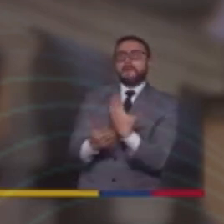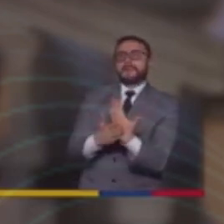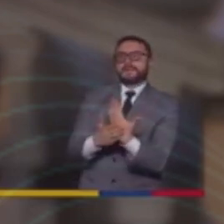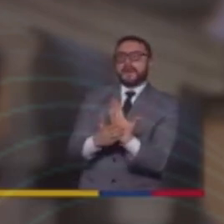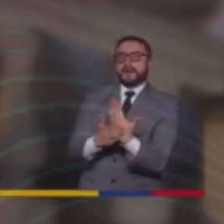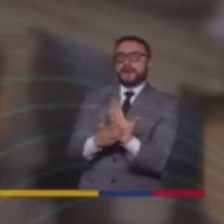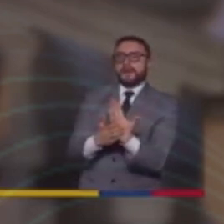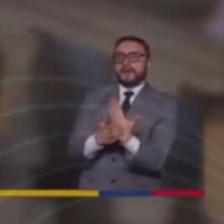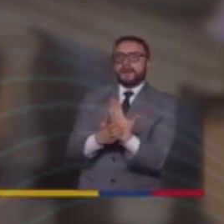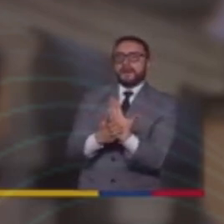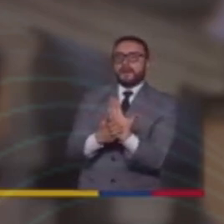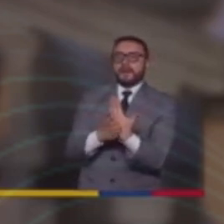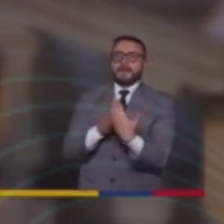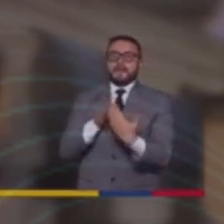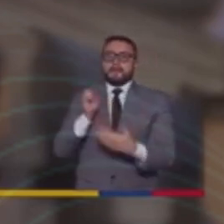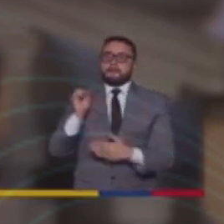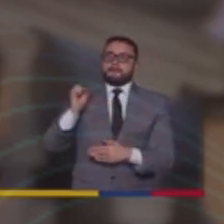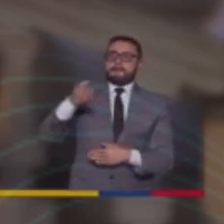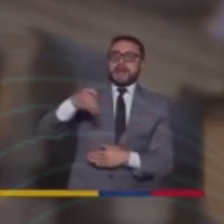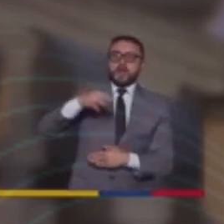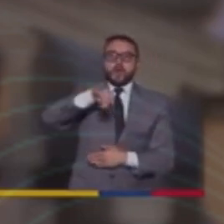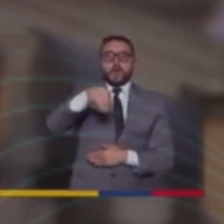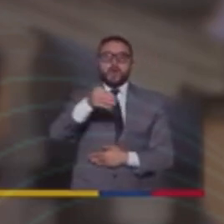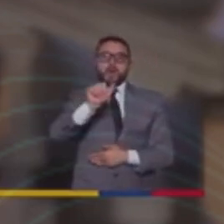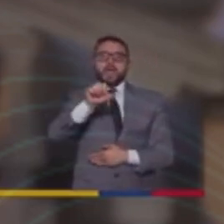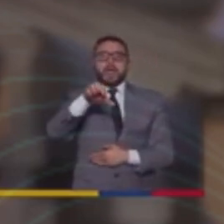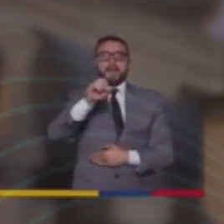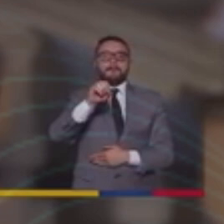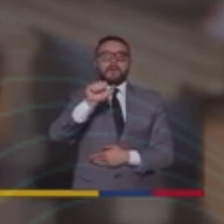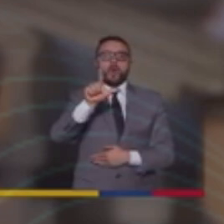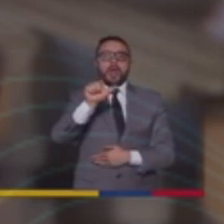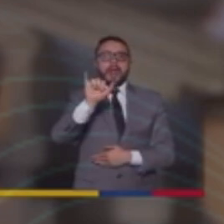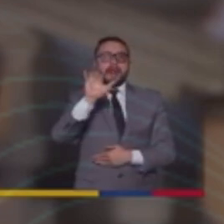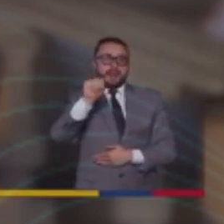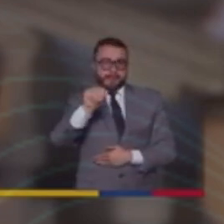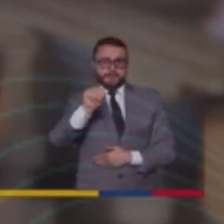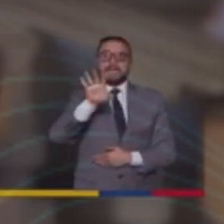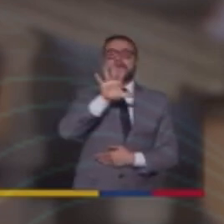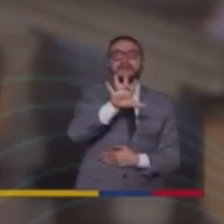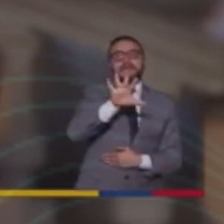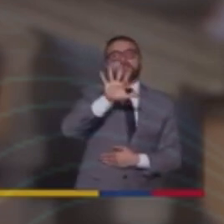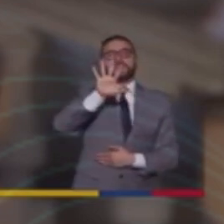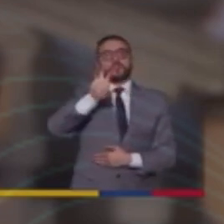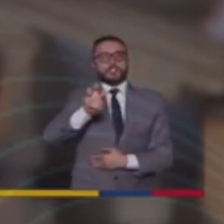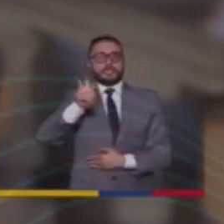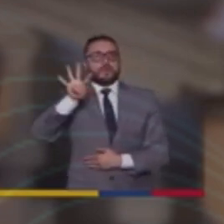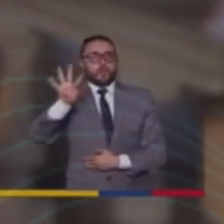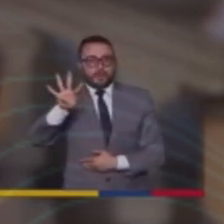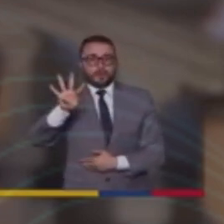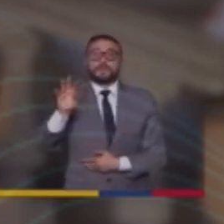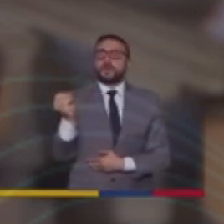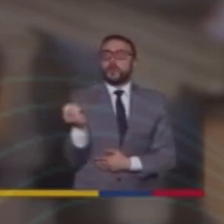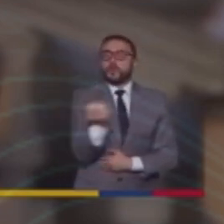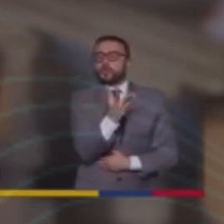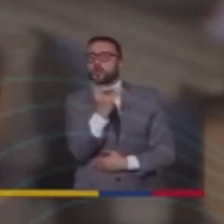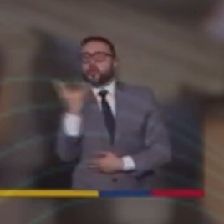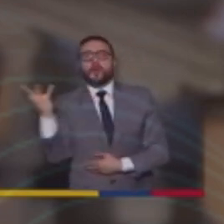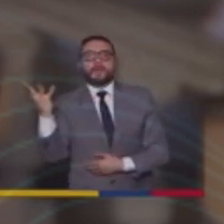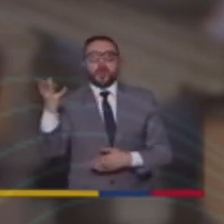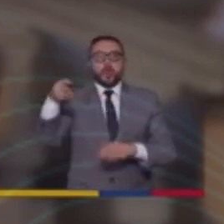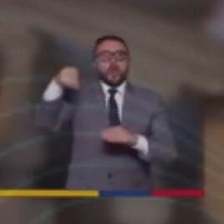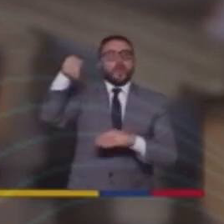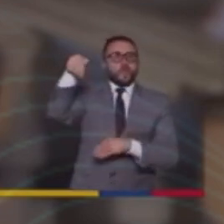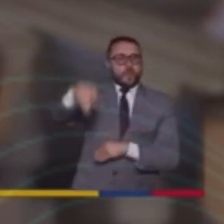investigaciones, como la del Consejo Nacional Electoral, por presunta violación de topes electorales en su campaña.